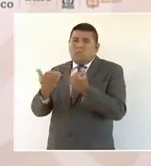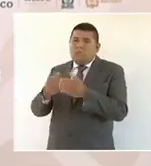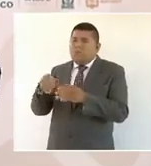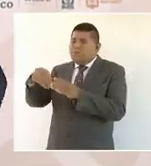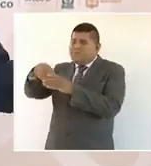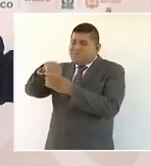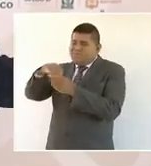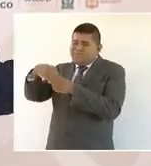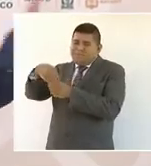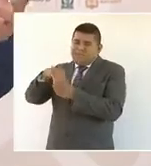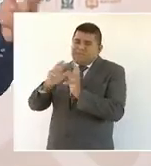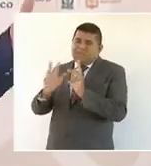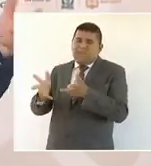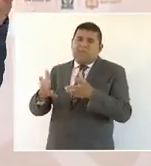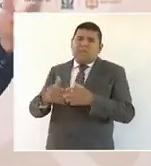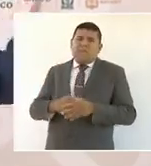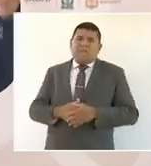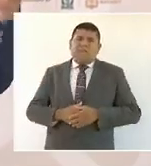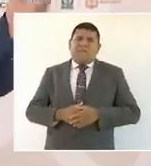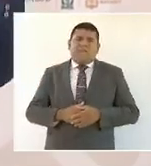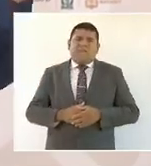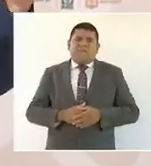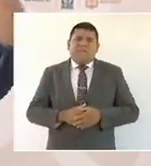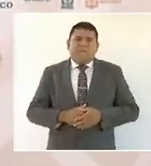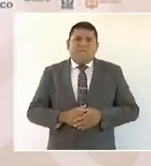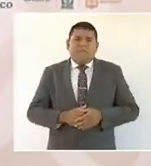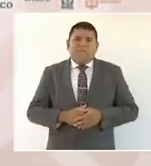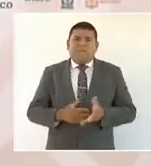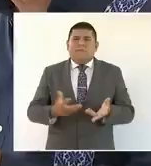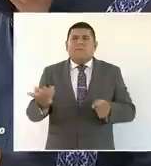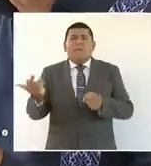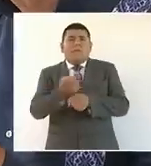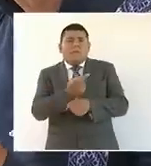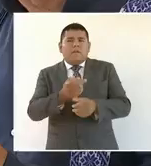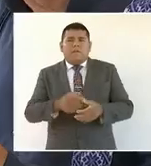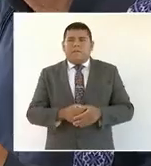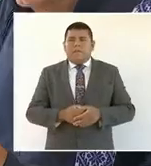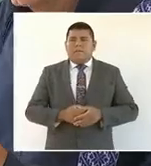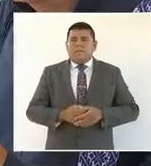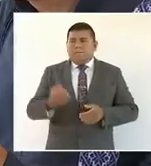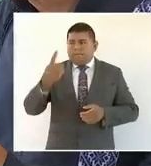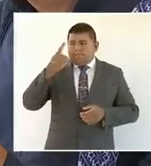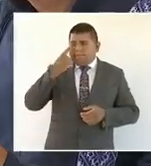Porque lo que querían era que el que se enfermara